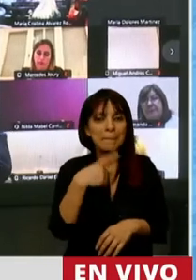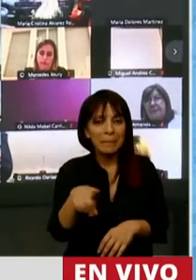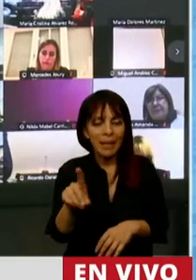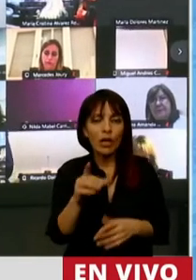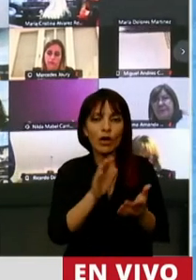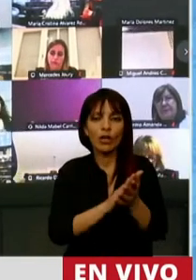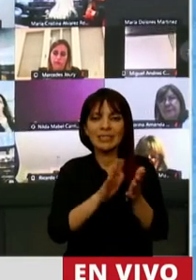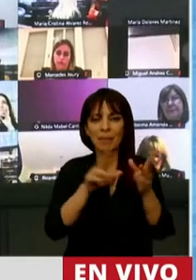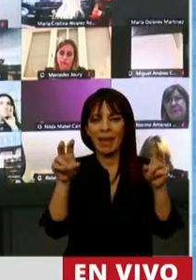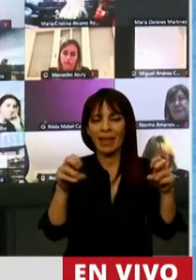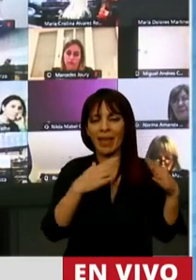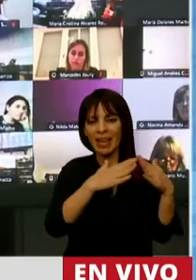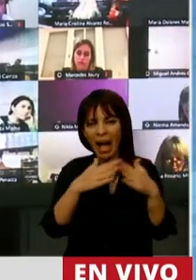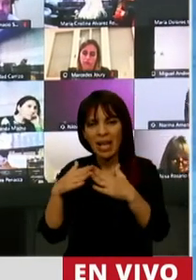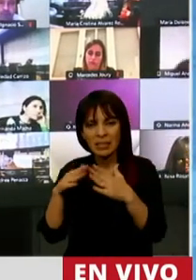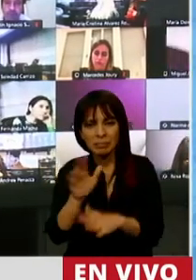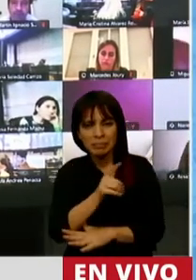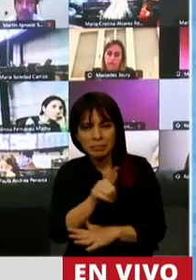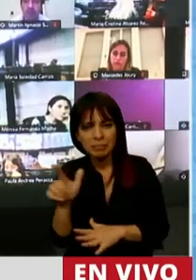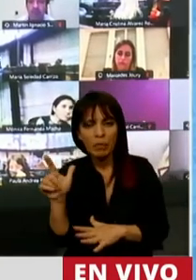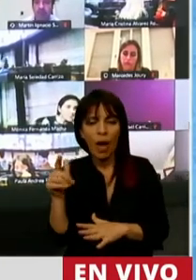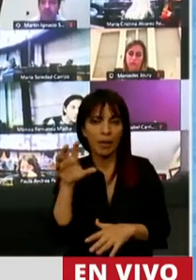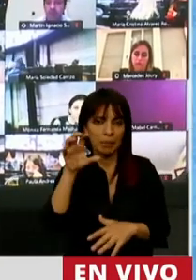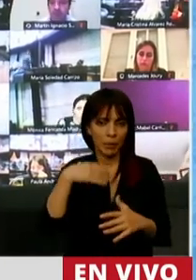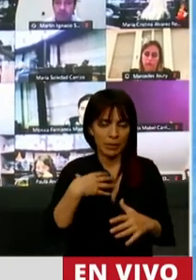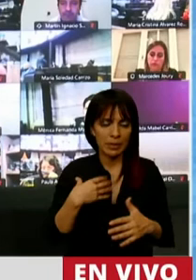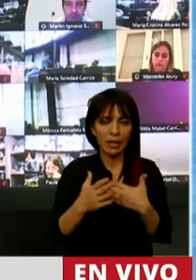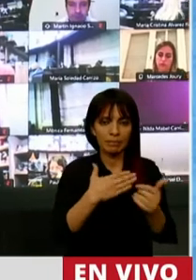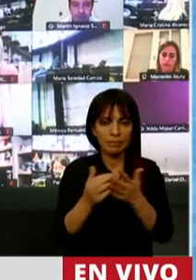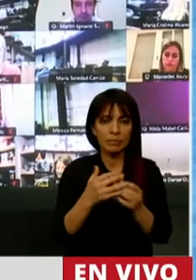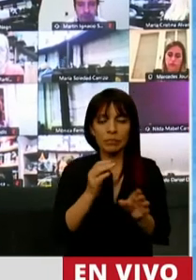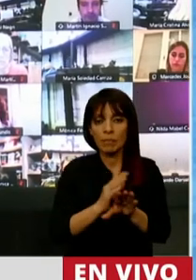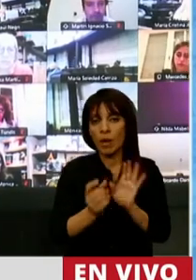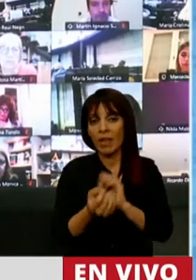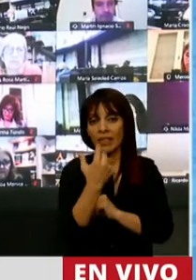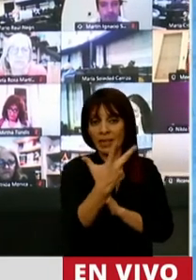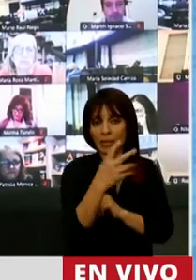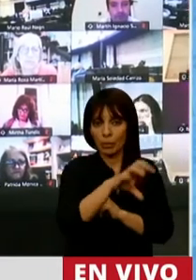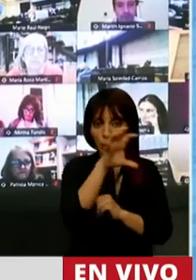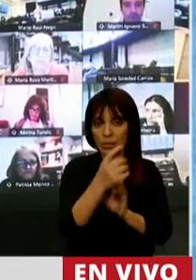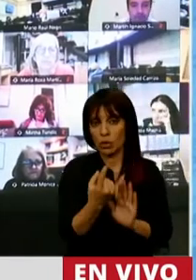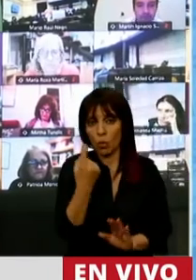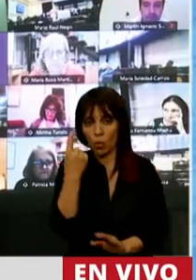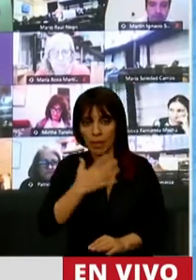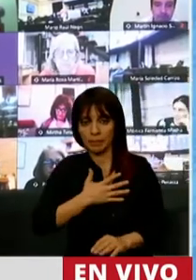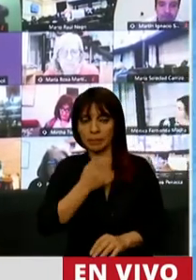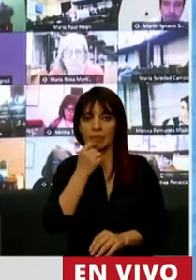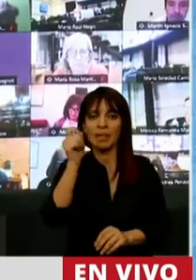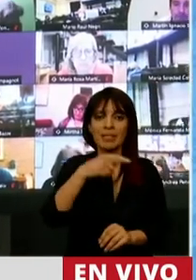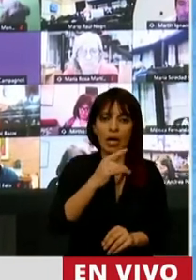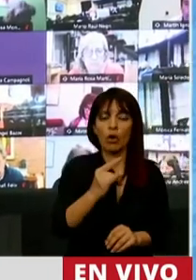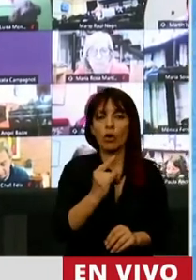déficit habitacional que tiene mi provincia, no es una de las 3 provincias, al club selecto de provincias, Chaco,